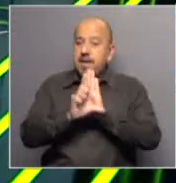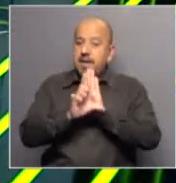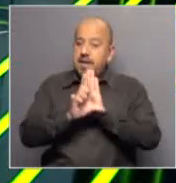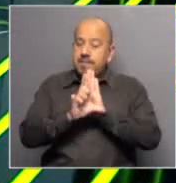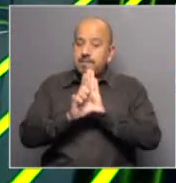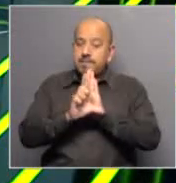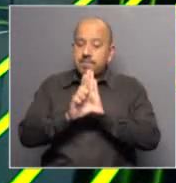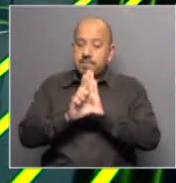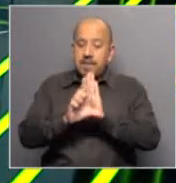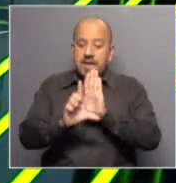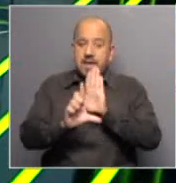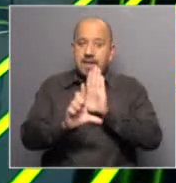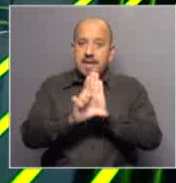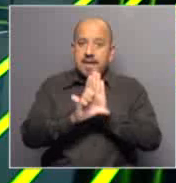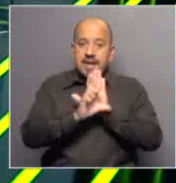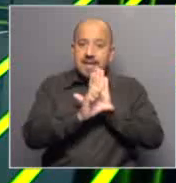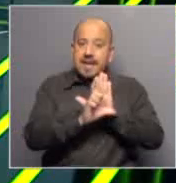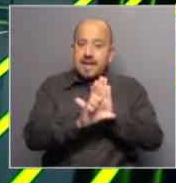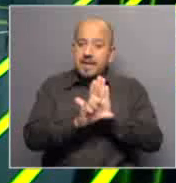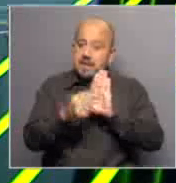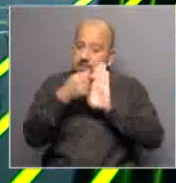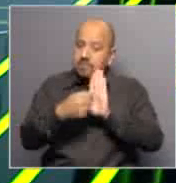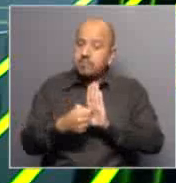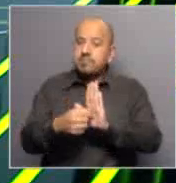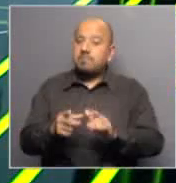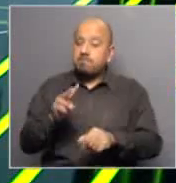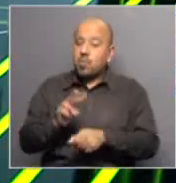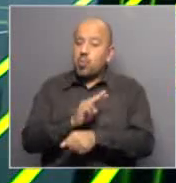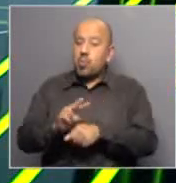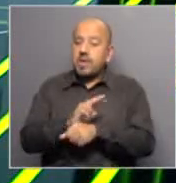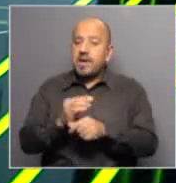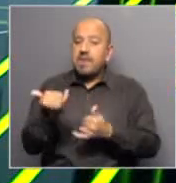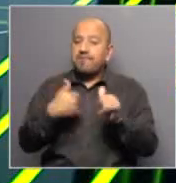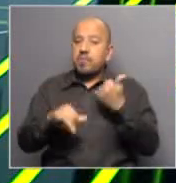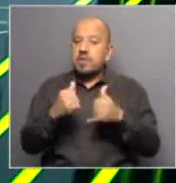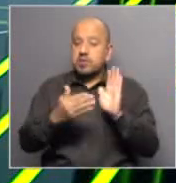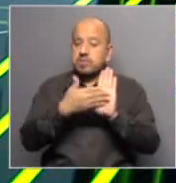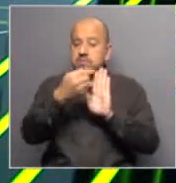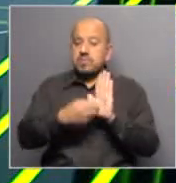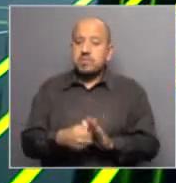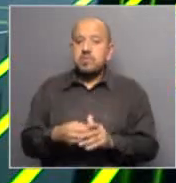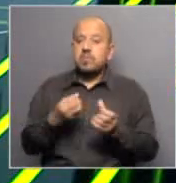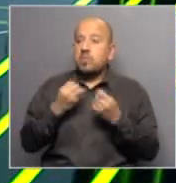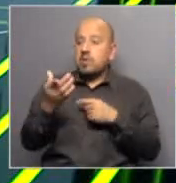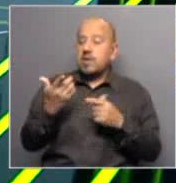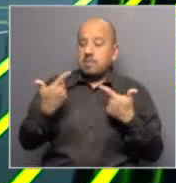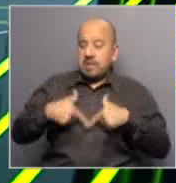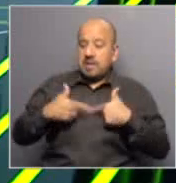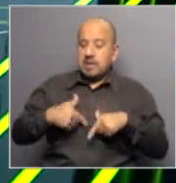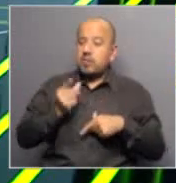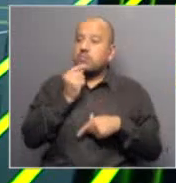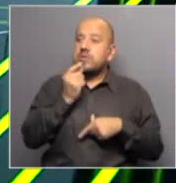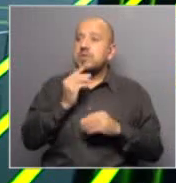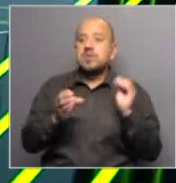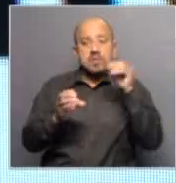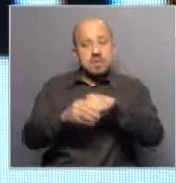realidad es extremadamente engorroso lo que está haciendo el Ministerio del Interior, primero porque incumple una ley, incumple, como decías